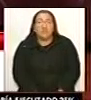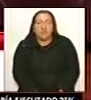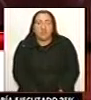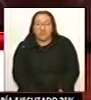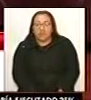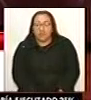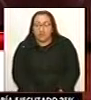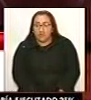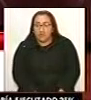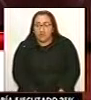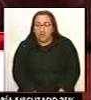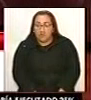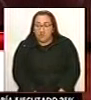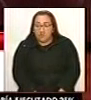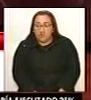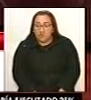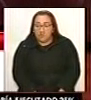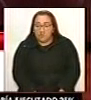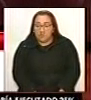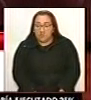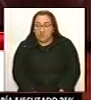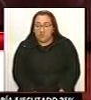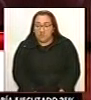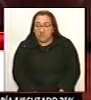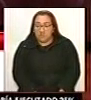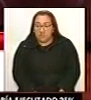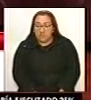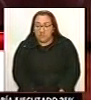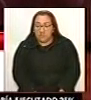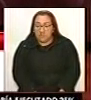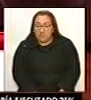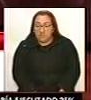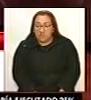Hay un contrato privado que se firma en marzo y es de